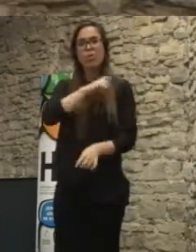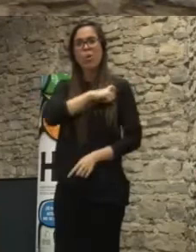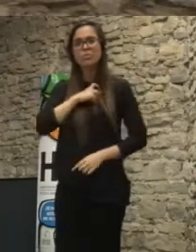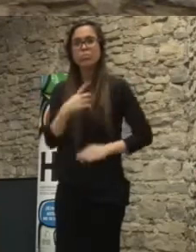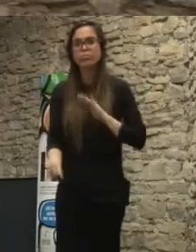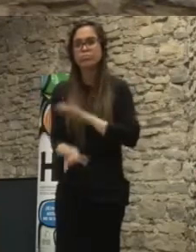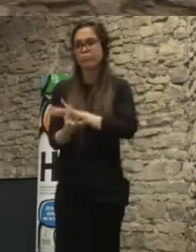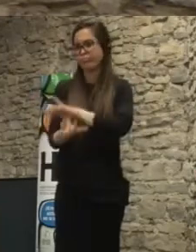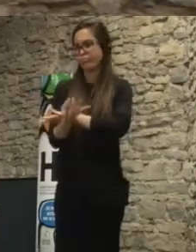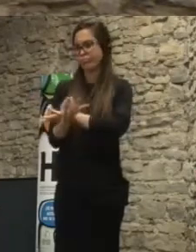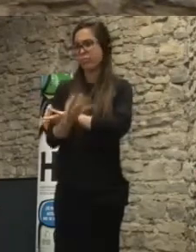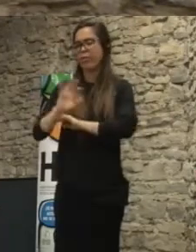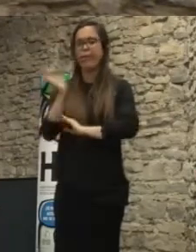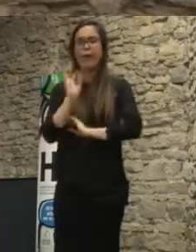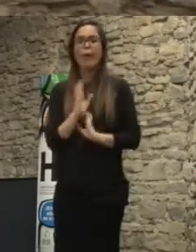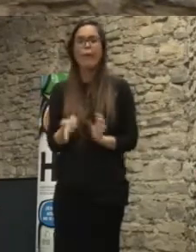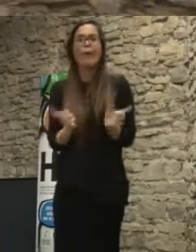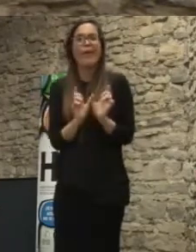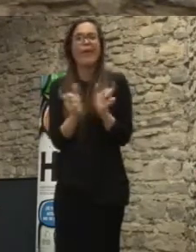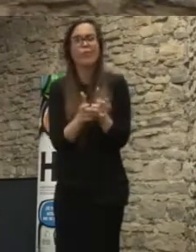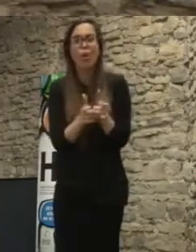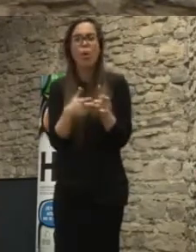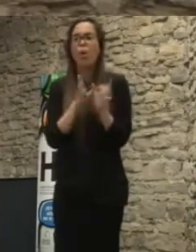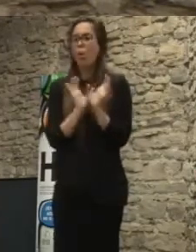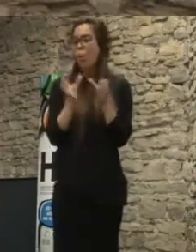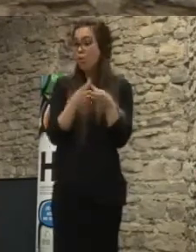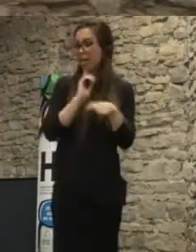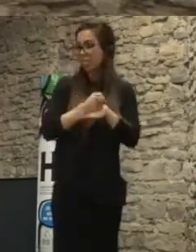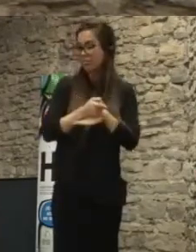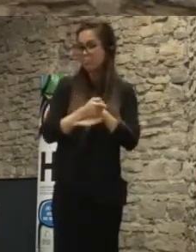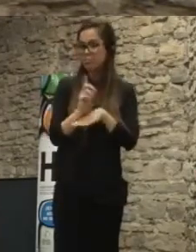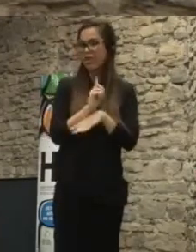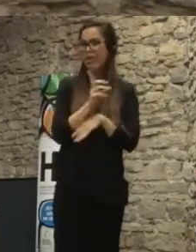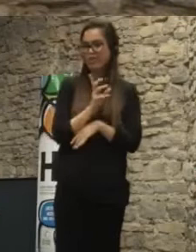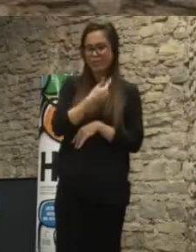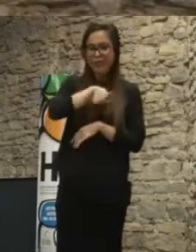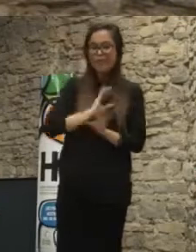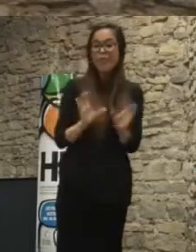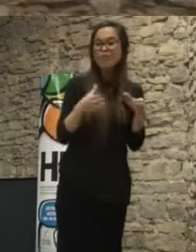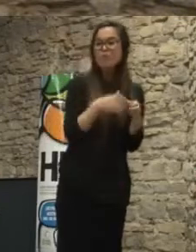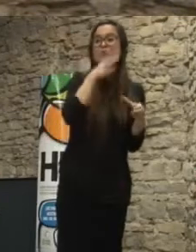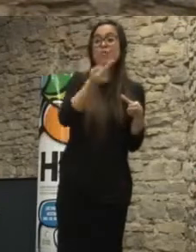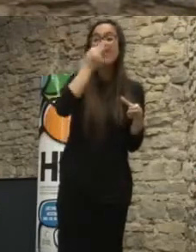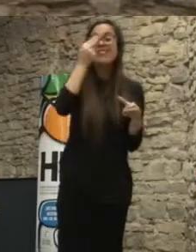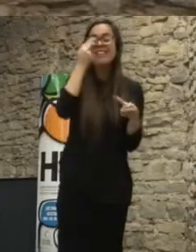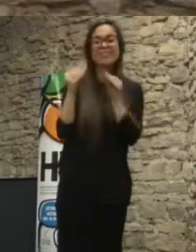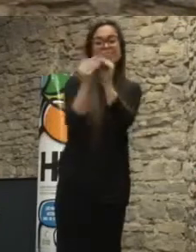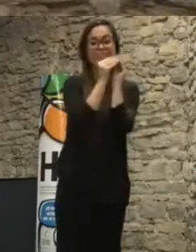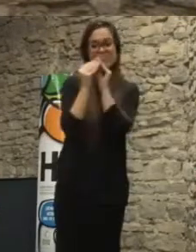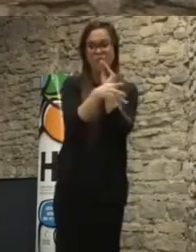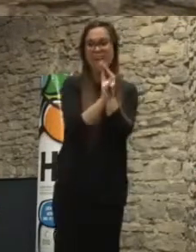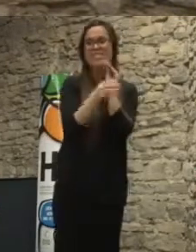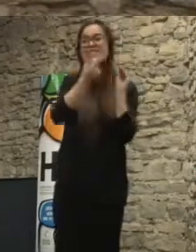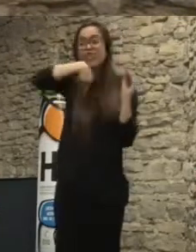hacer reuniones de junta, ¿no? Nos juntamos porque tenemos intereses y porque queremos construir